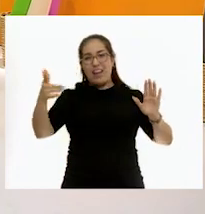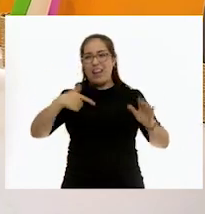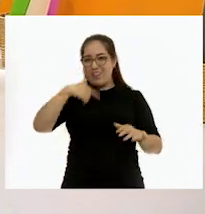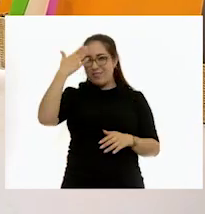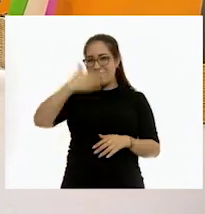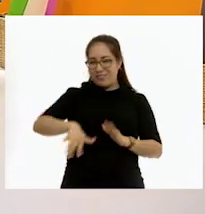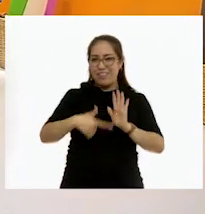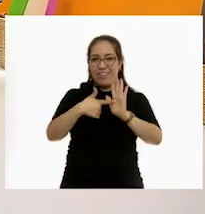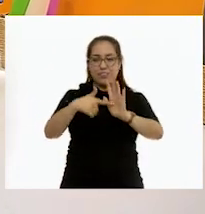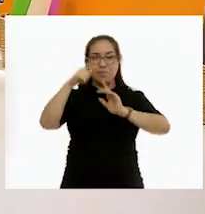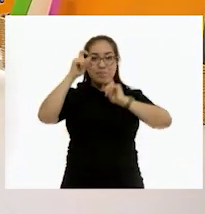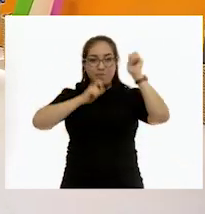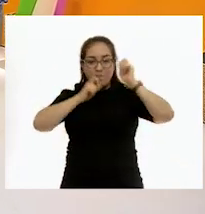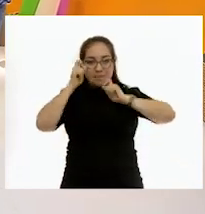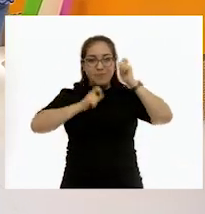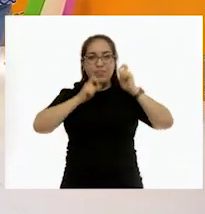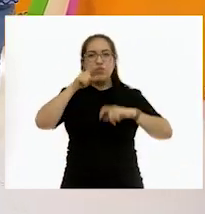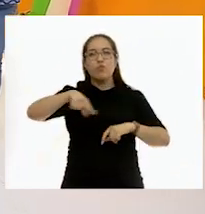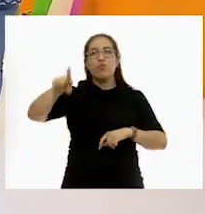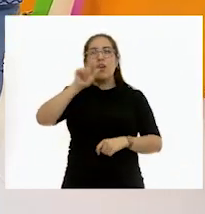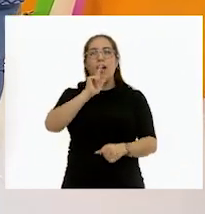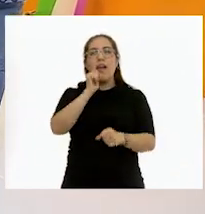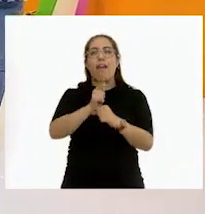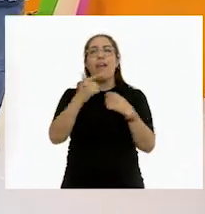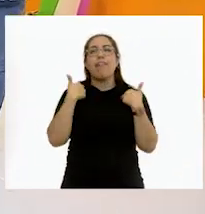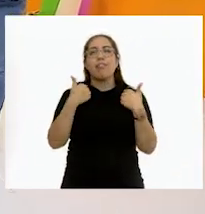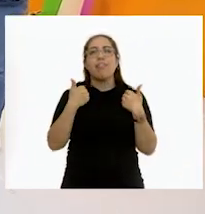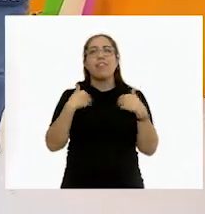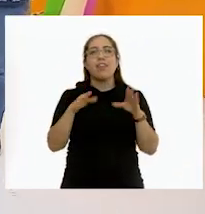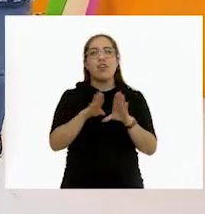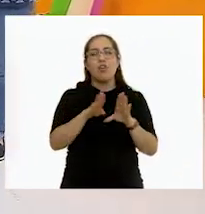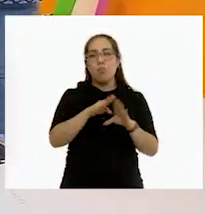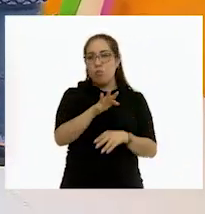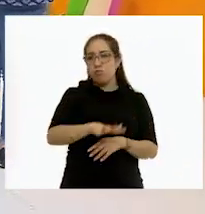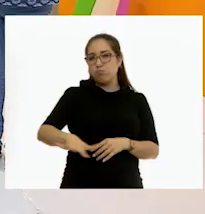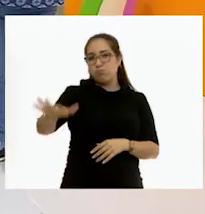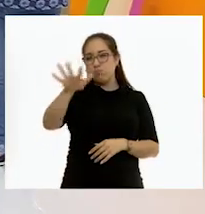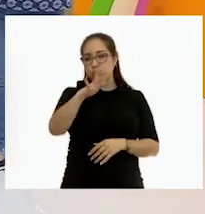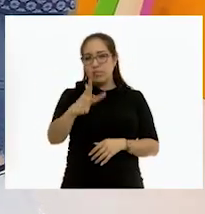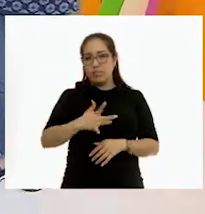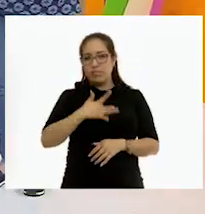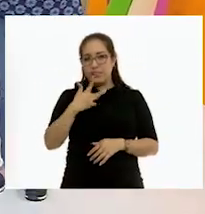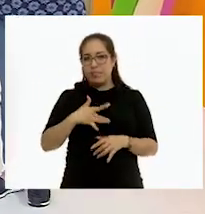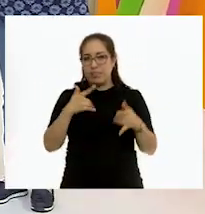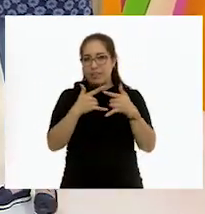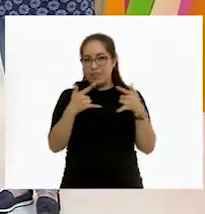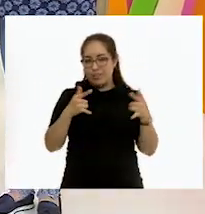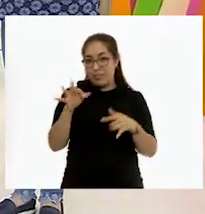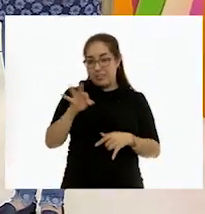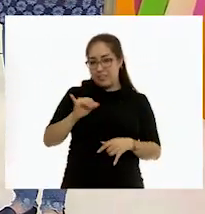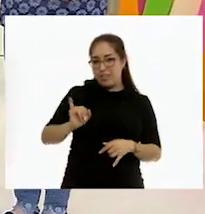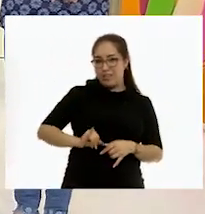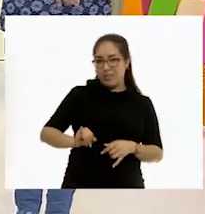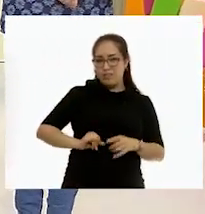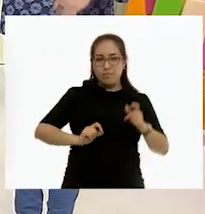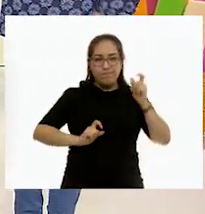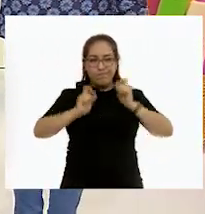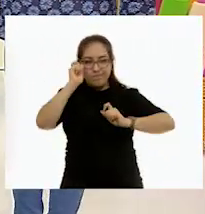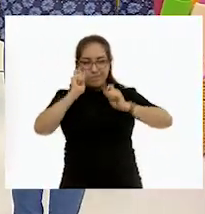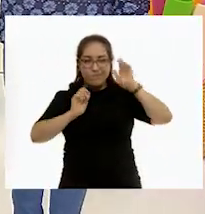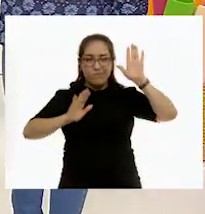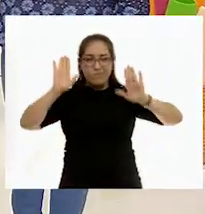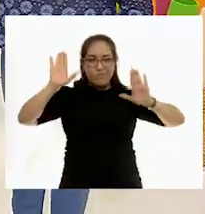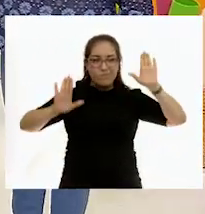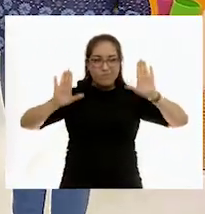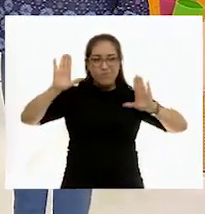expresión. Y yo creo que pudieron haber dado el contexto que ellos quieran, ¿no? O sea, se me hace muy interesante la mímica. Claro. Porque justamente tú